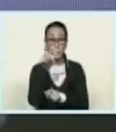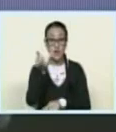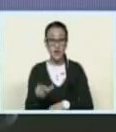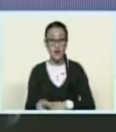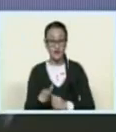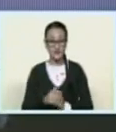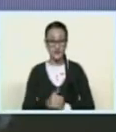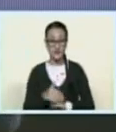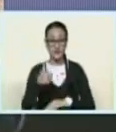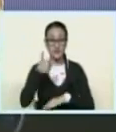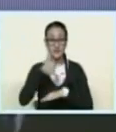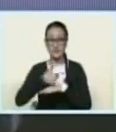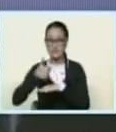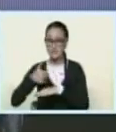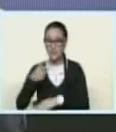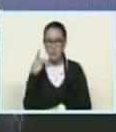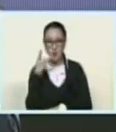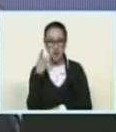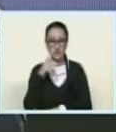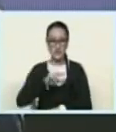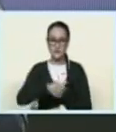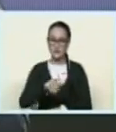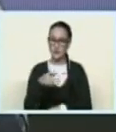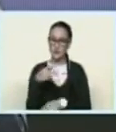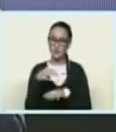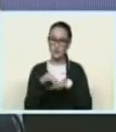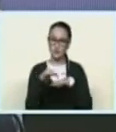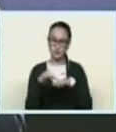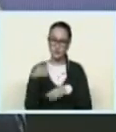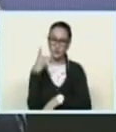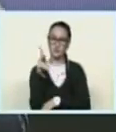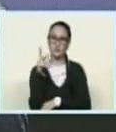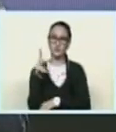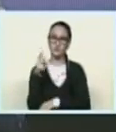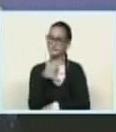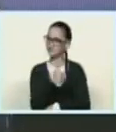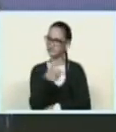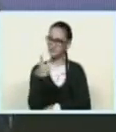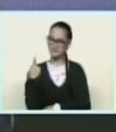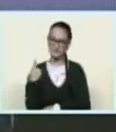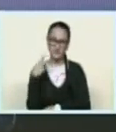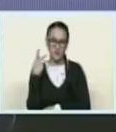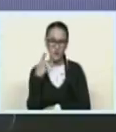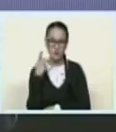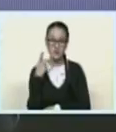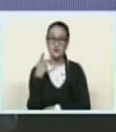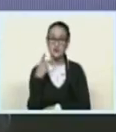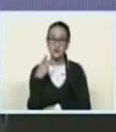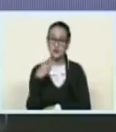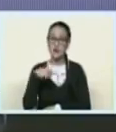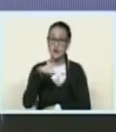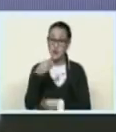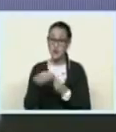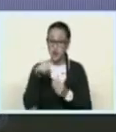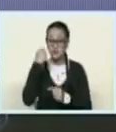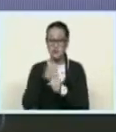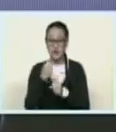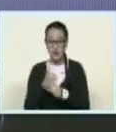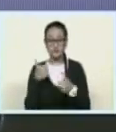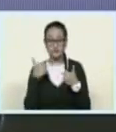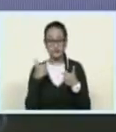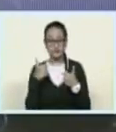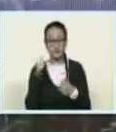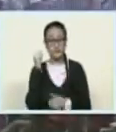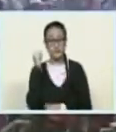constituyentes, la dirección política regional, municipal, parroquial, que asumió para sí esta campaña